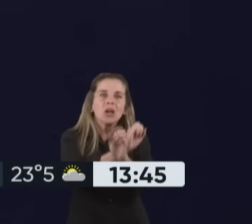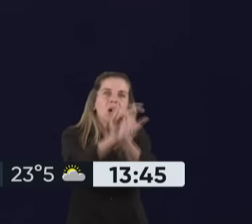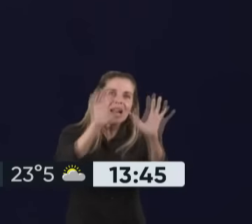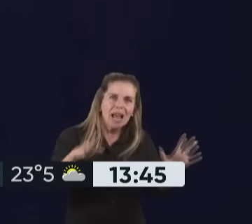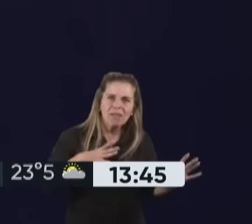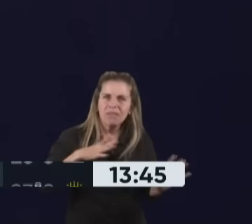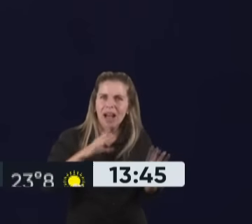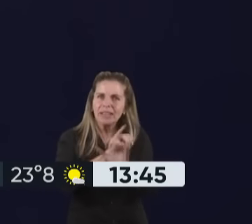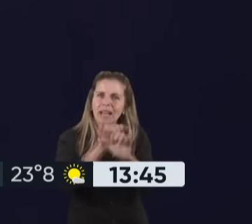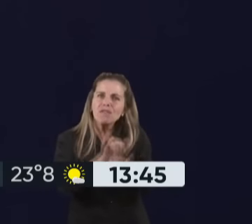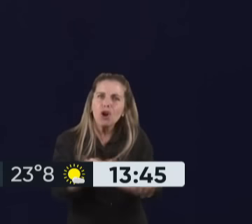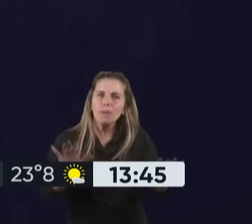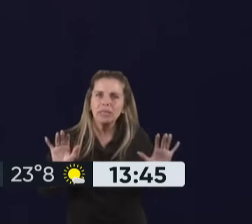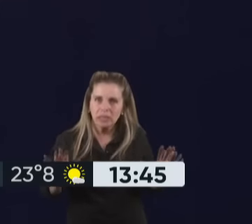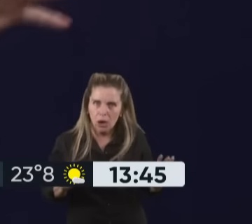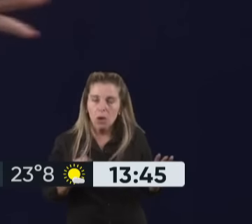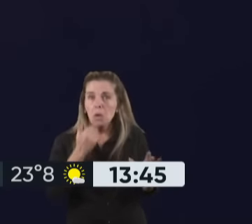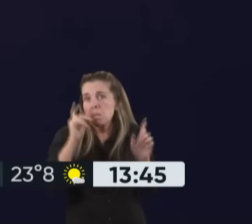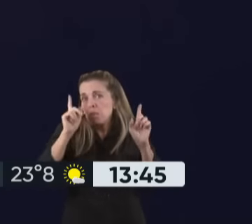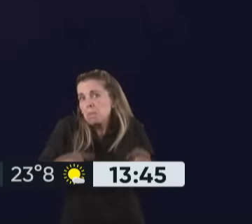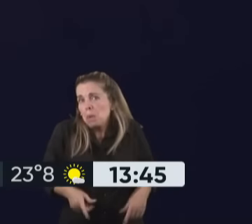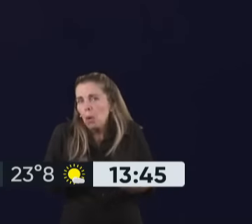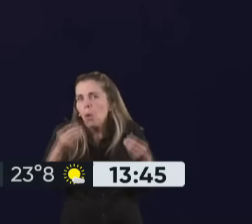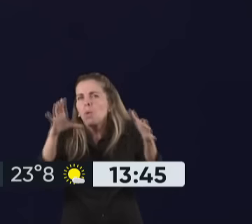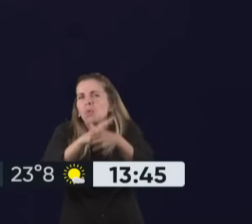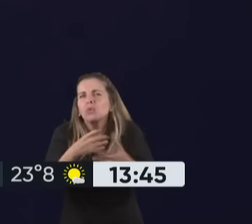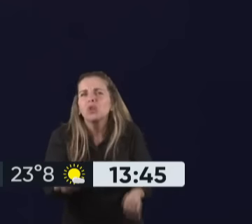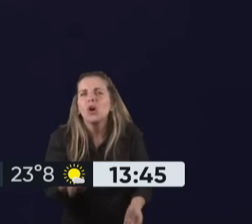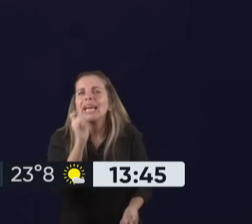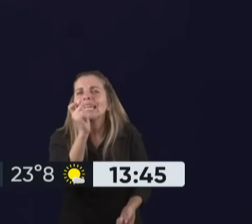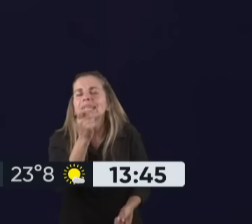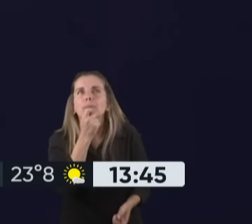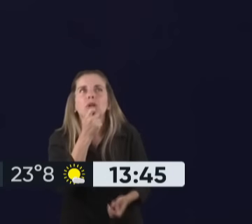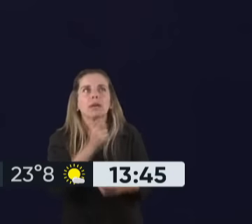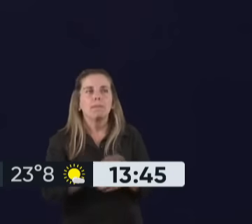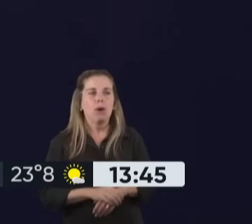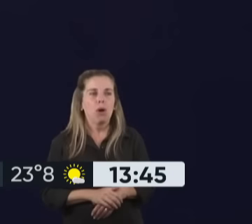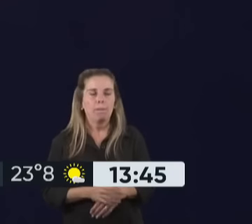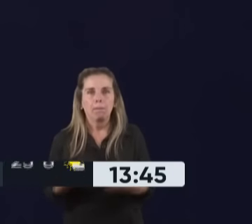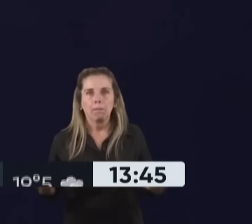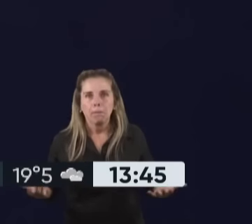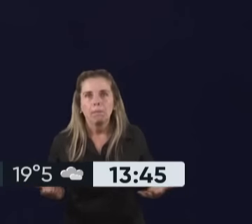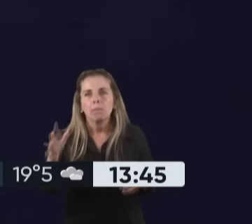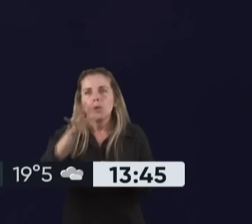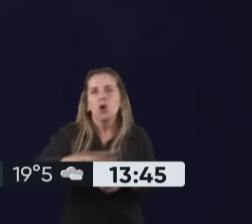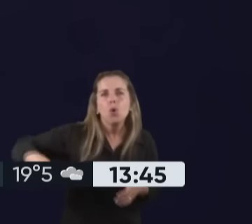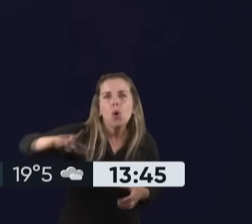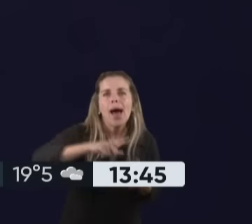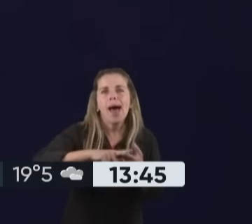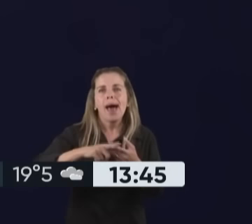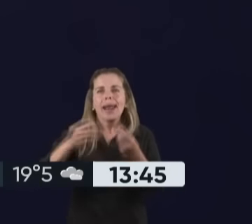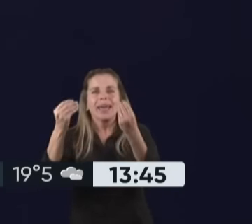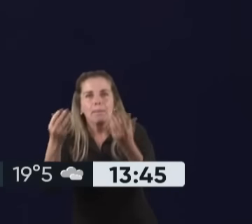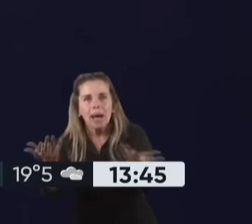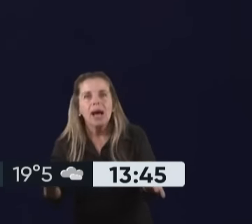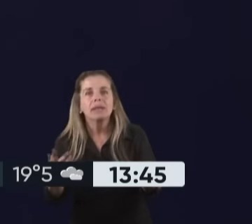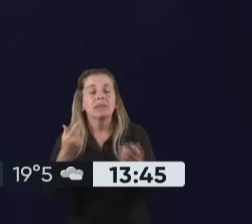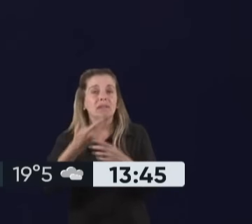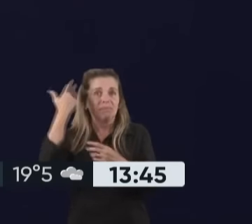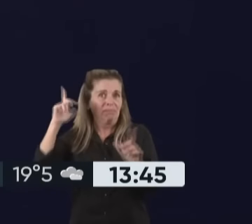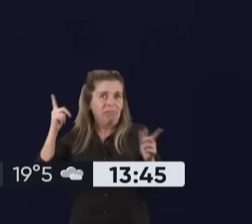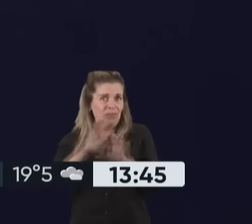Y además no se sabe exactamente quiénes son los que pueden tener una consecuencia. Eso nos